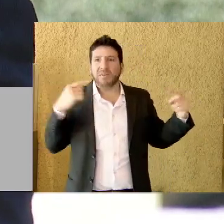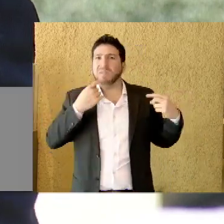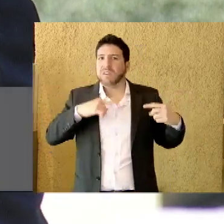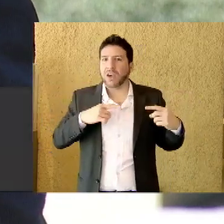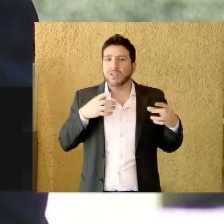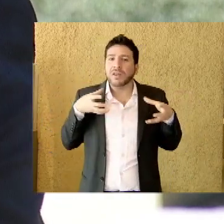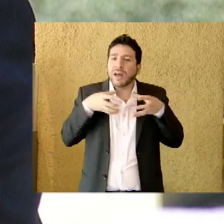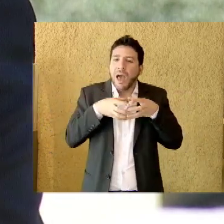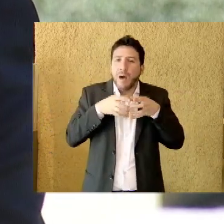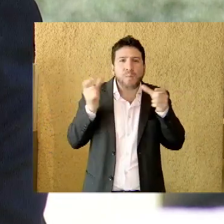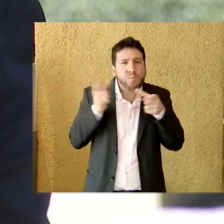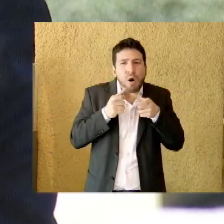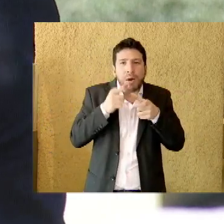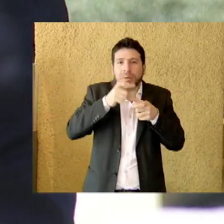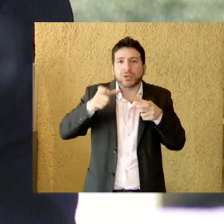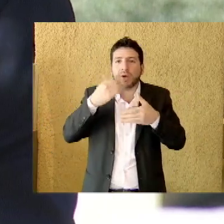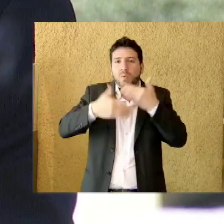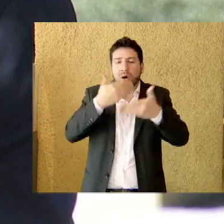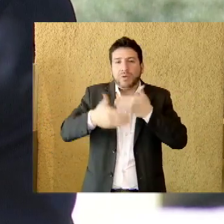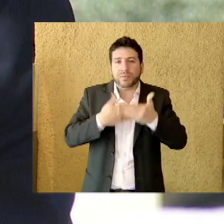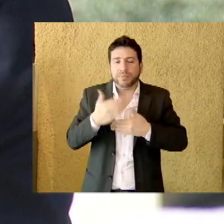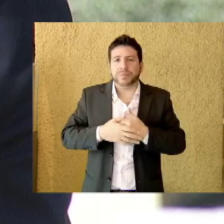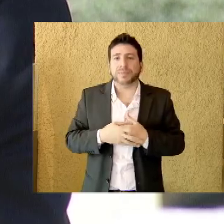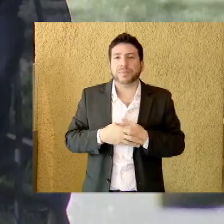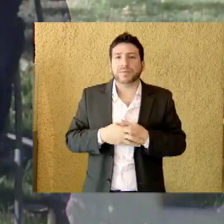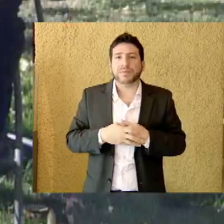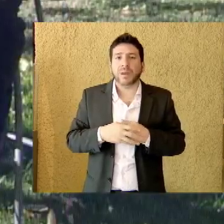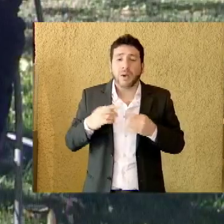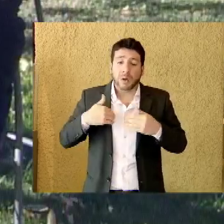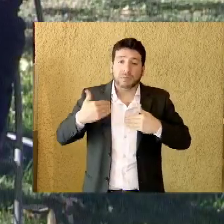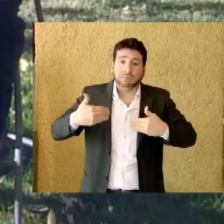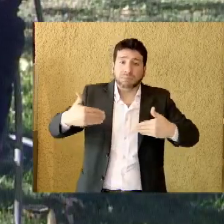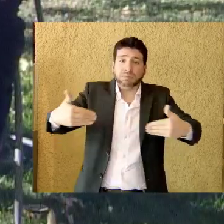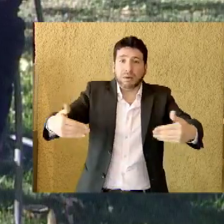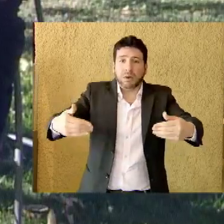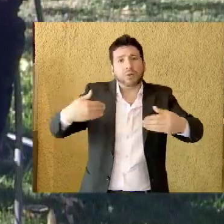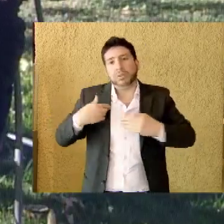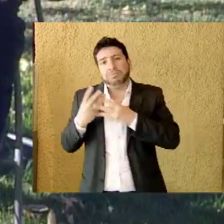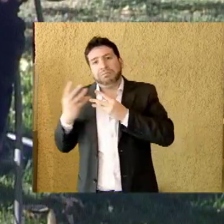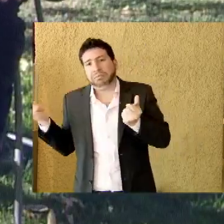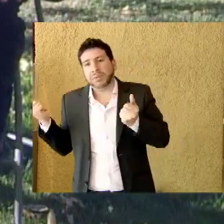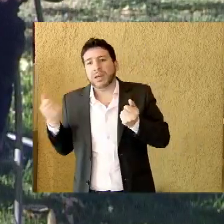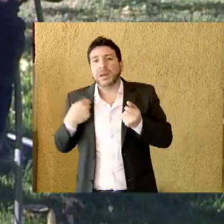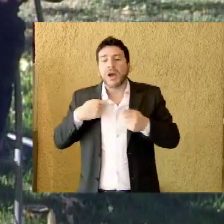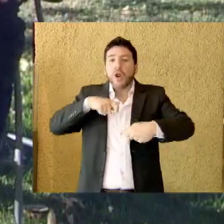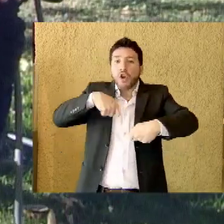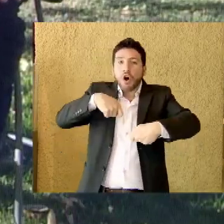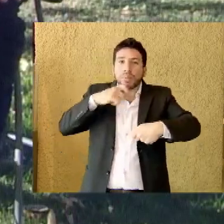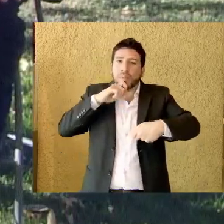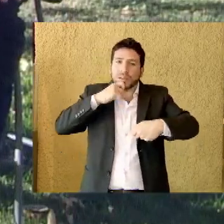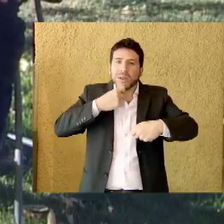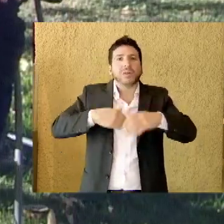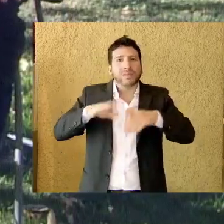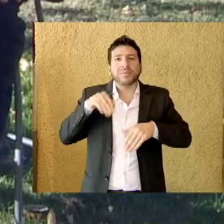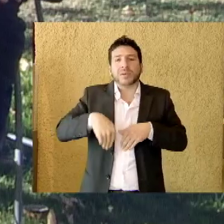todo por las autoridades. Bien, perfecto. Bueno, hay cosas que continúan, otras que no. Por suerte seguimos teniendo el locro que espero que todos hoy podamos disfrutar.